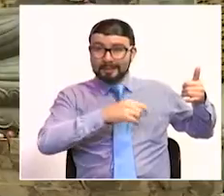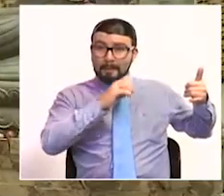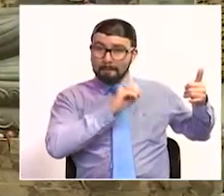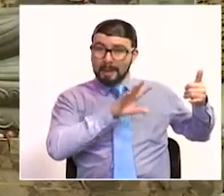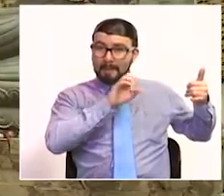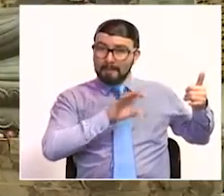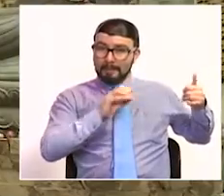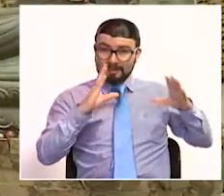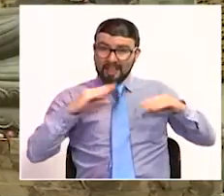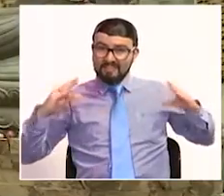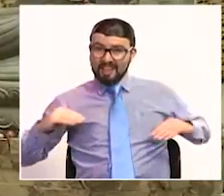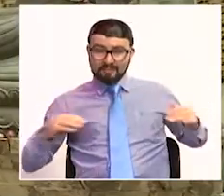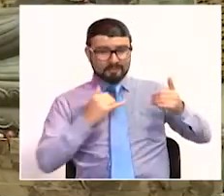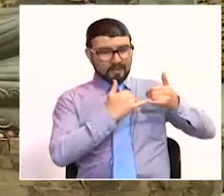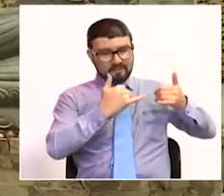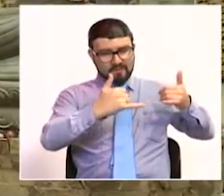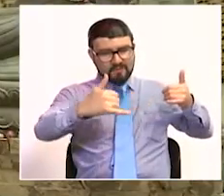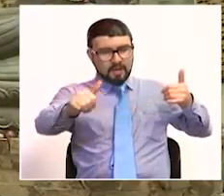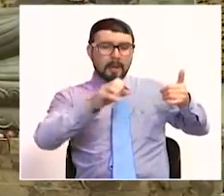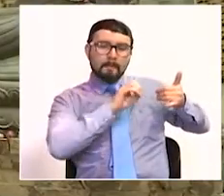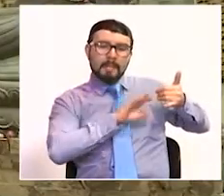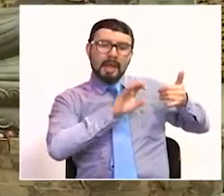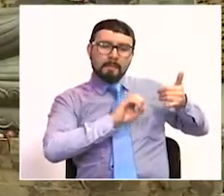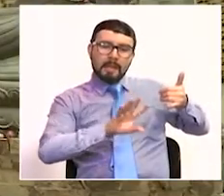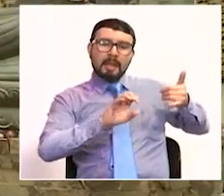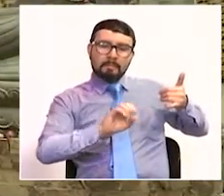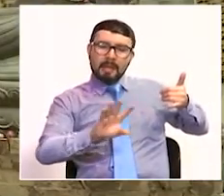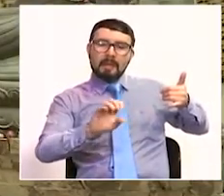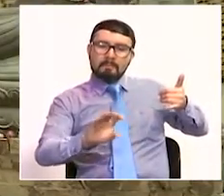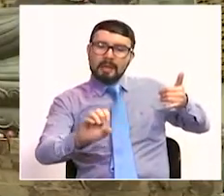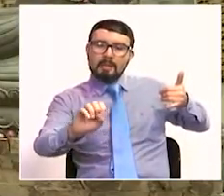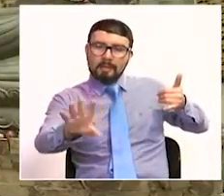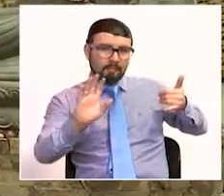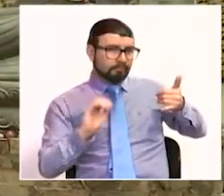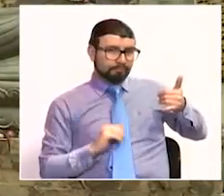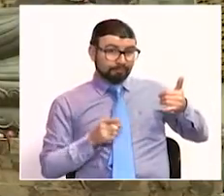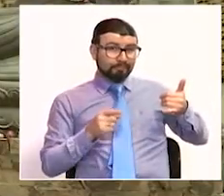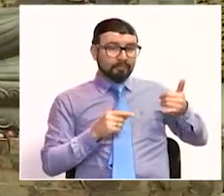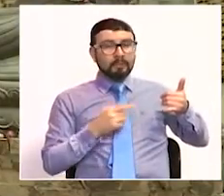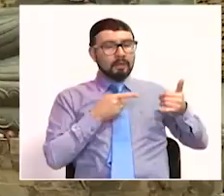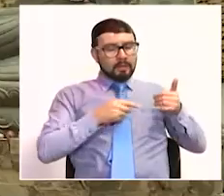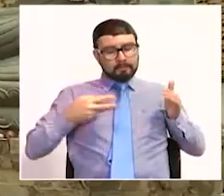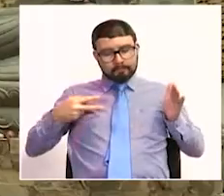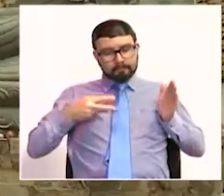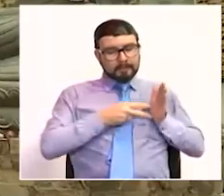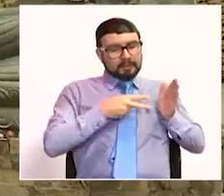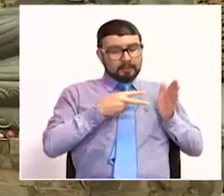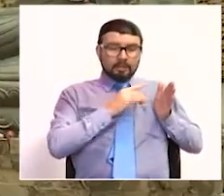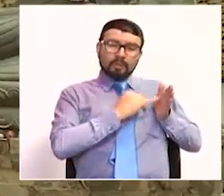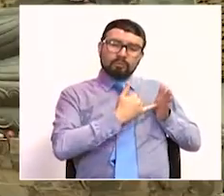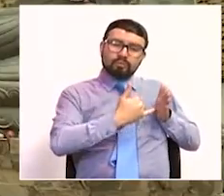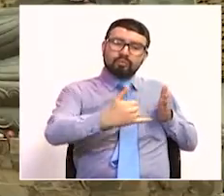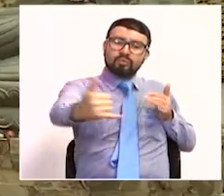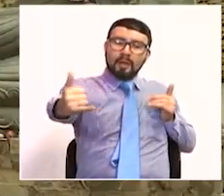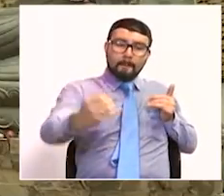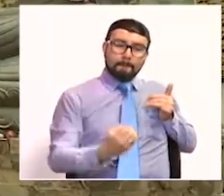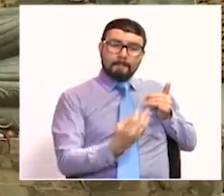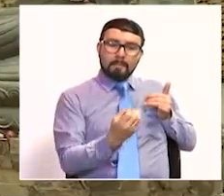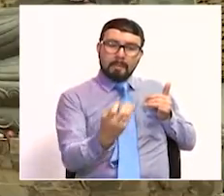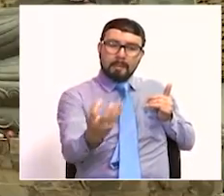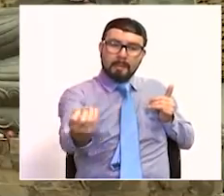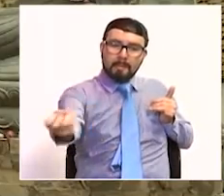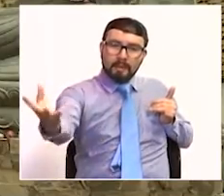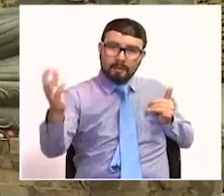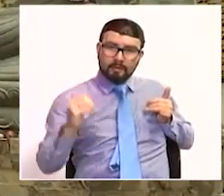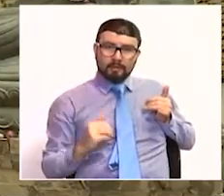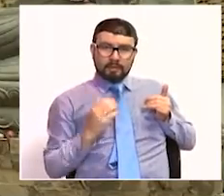todo un recorrido para llegar a aprender. Si hay algo que interfiere en un bombillito,